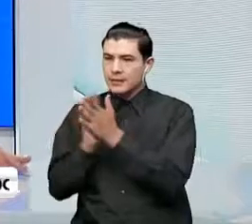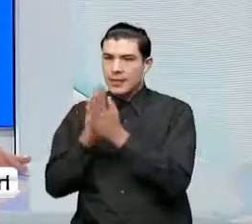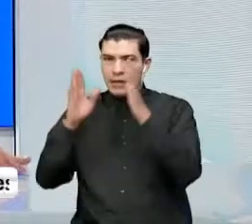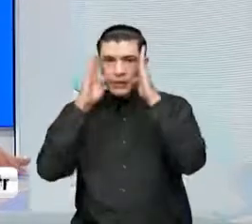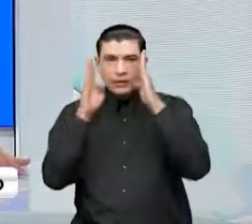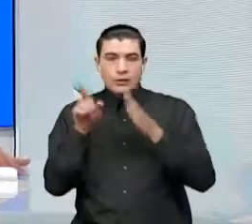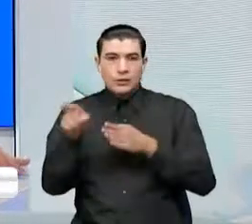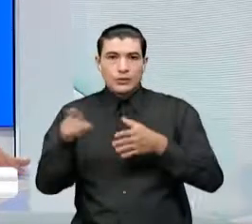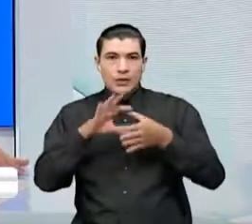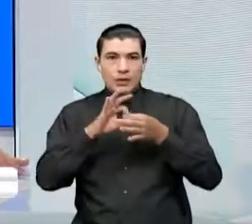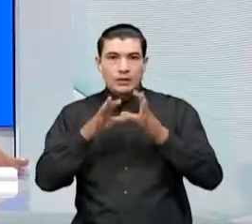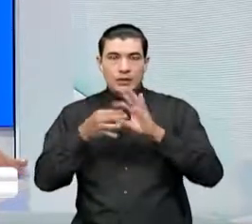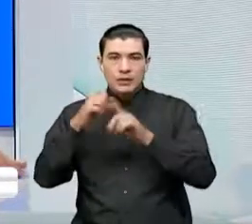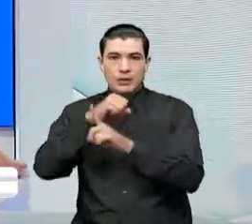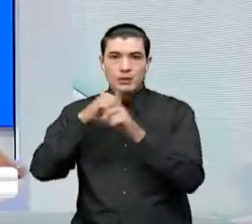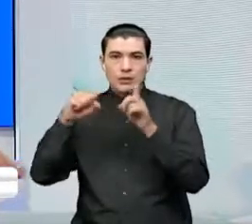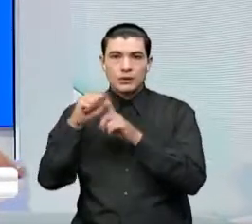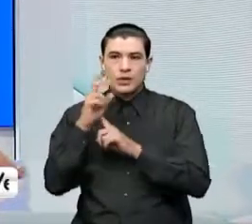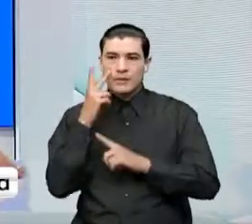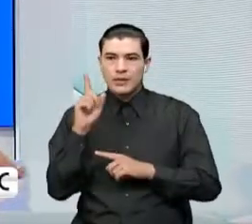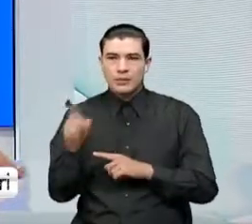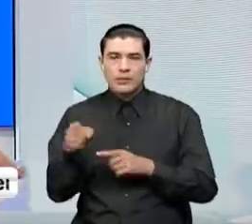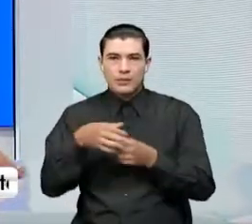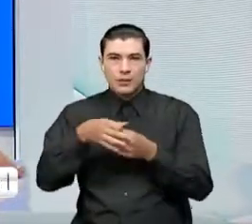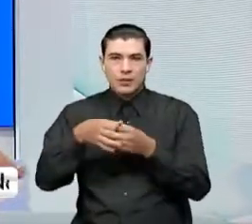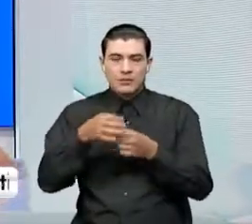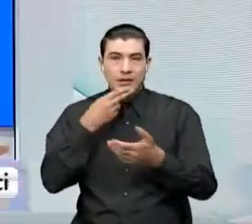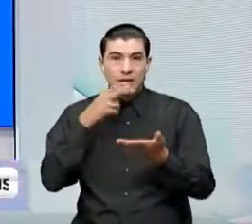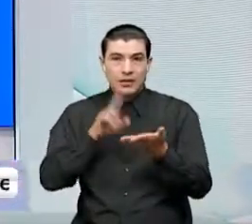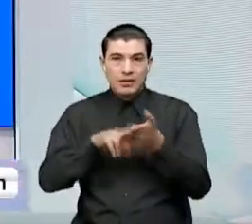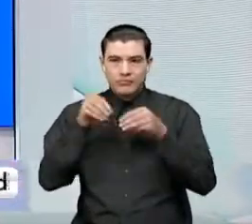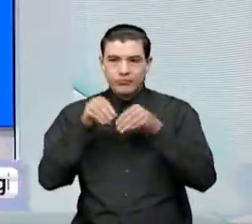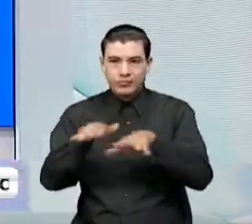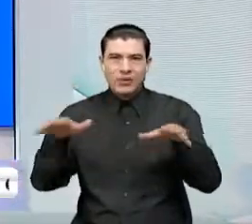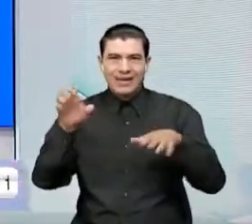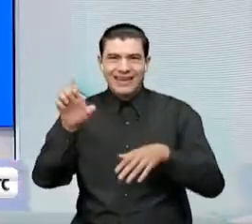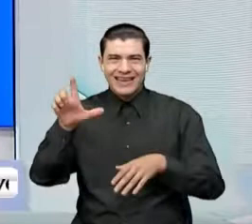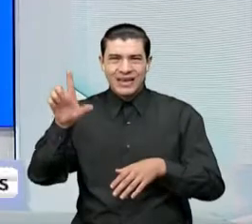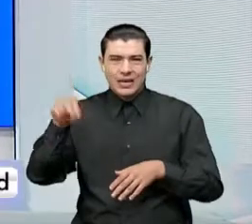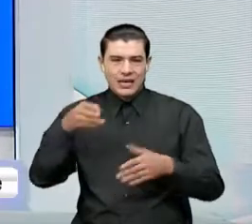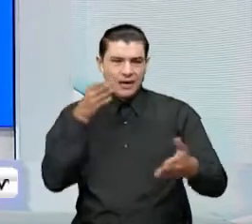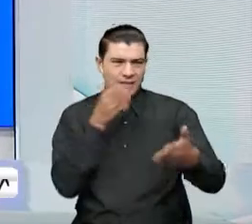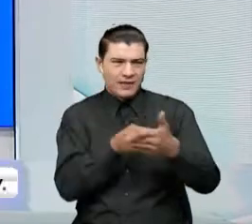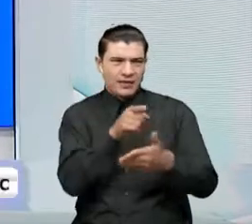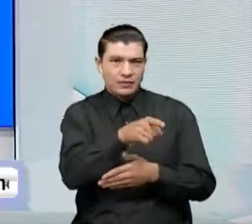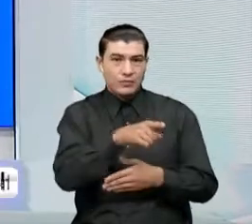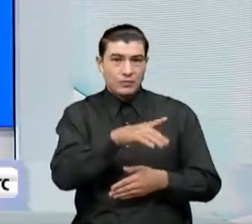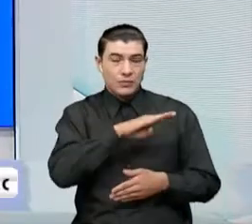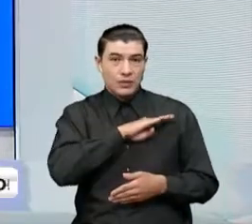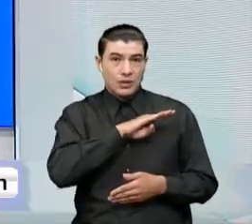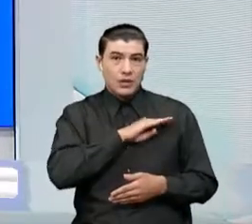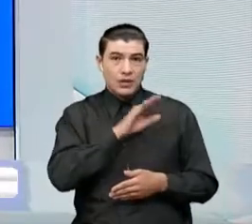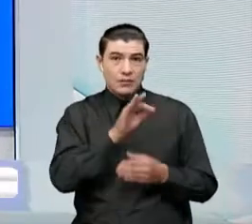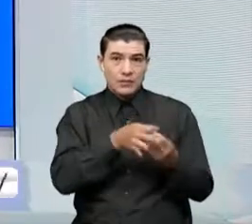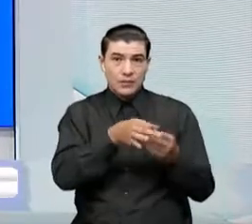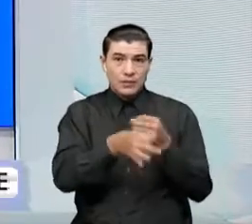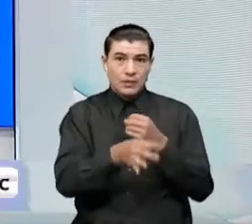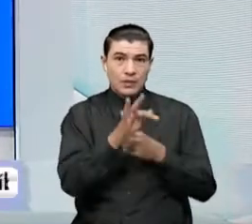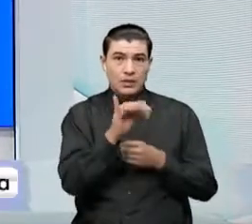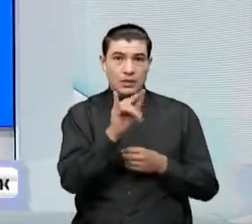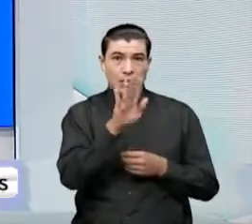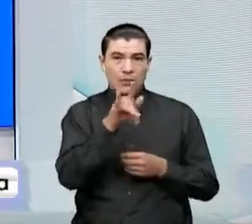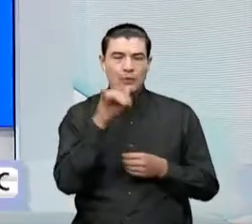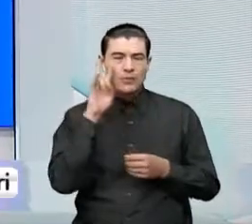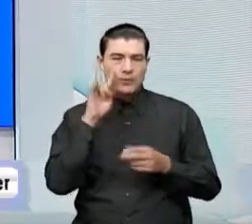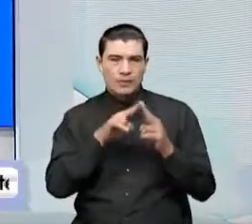en redes sociales está circulando un panfleto del pl donde amenaza directamente a funcionarios de la alcaldía de tibú nos conectamos con pilar velázquez